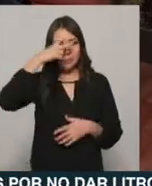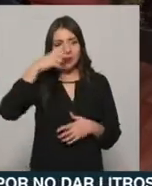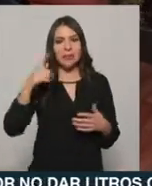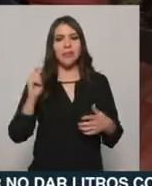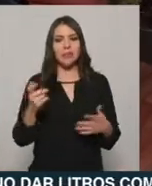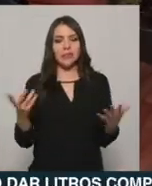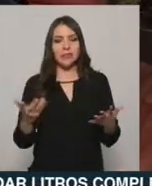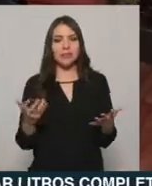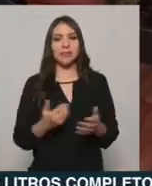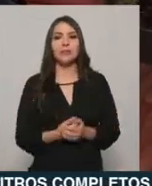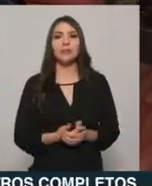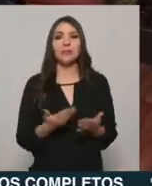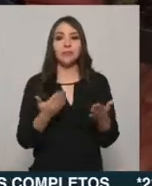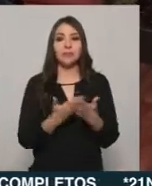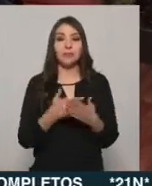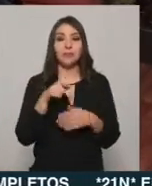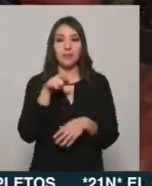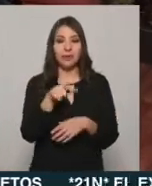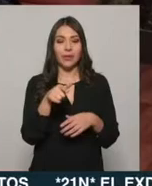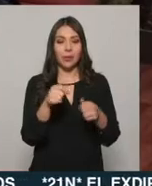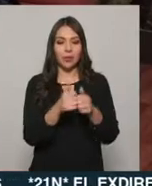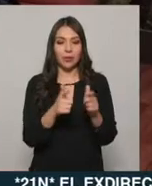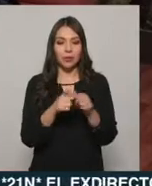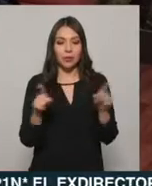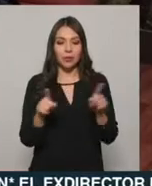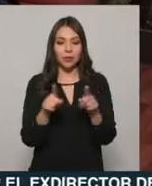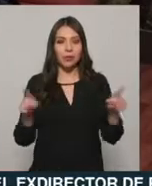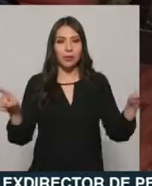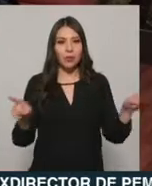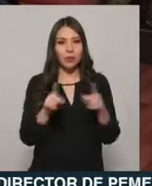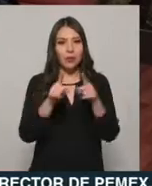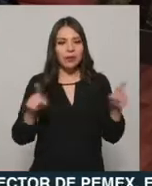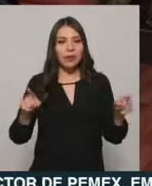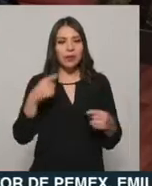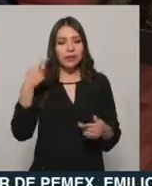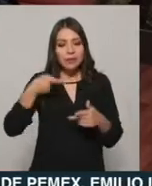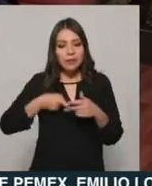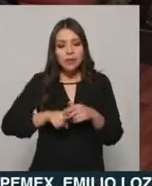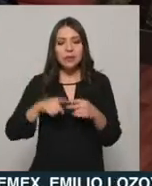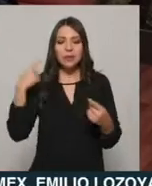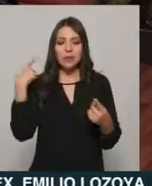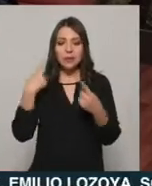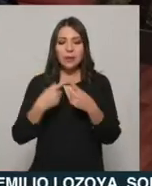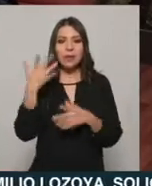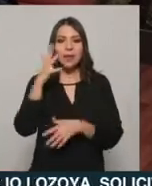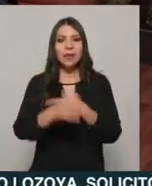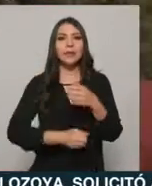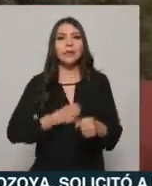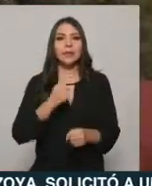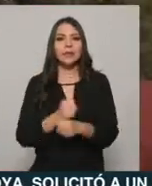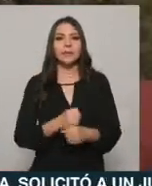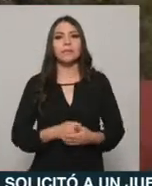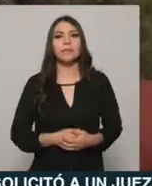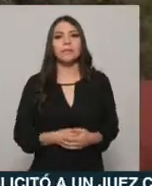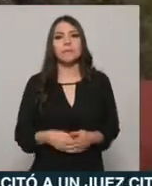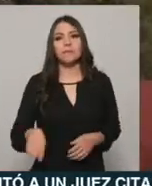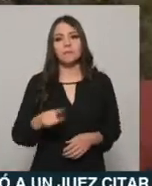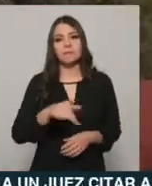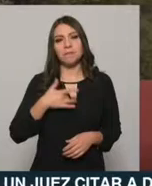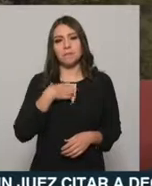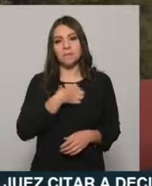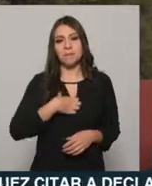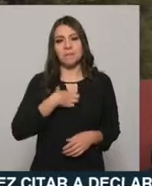a esta orquesta a 10 años ya de su nacimiento. Así es, estamos muy contentos, estamos cumpliendo 10 años como orquesta típica García